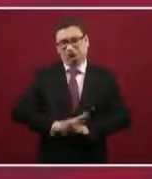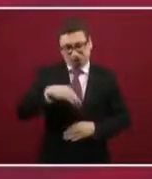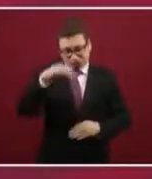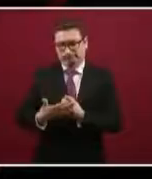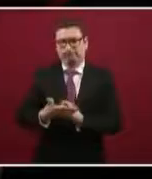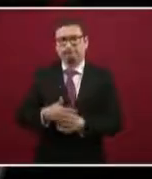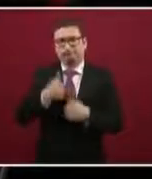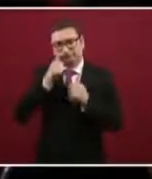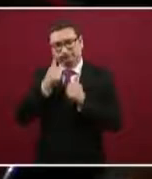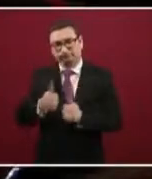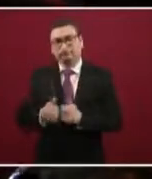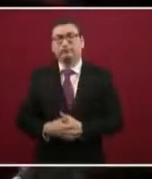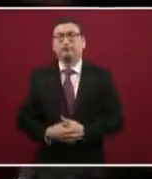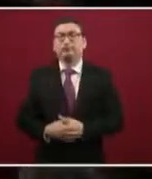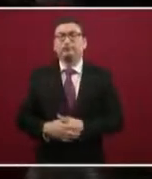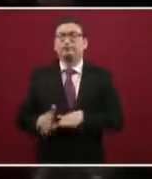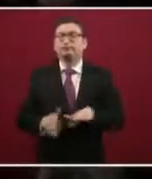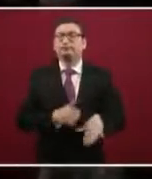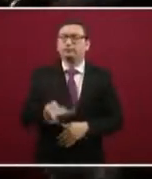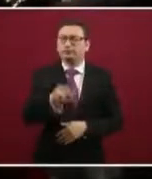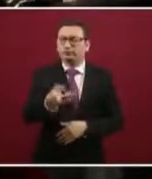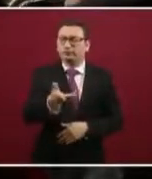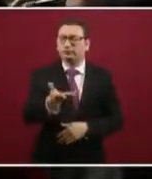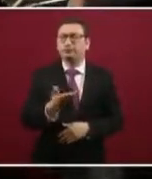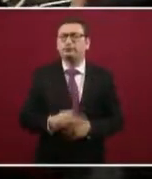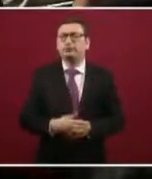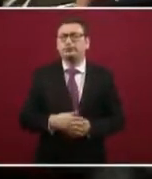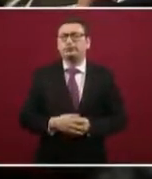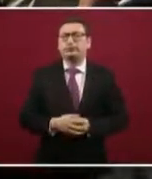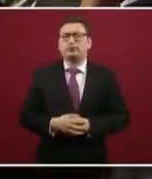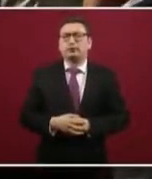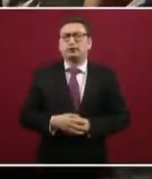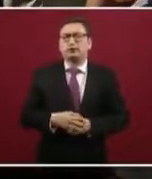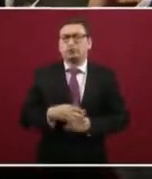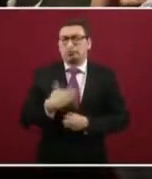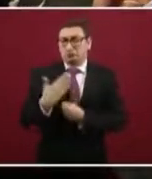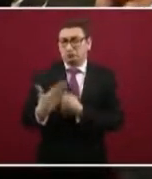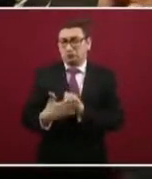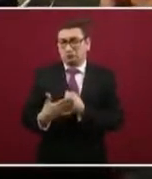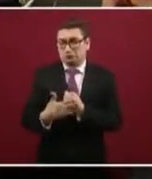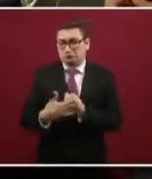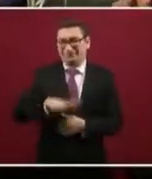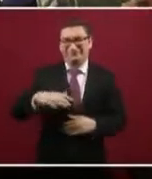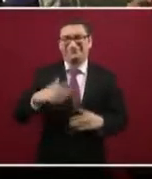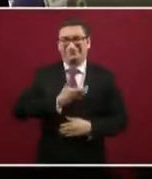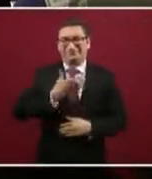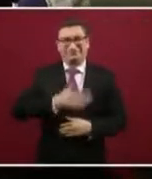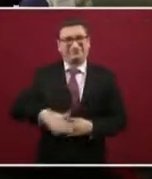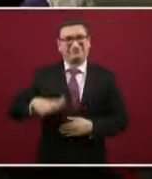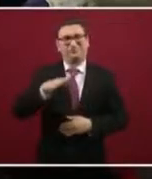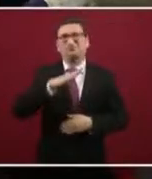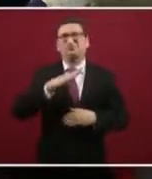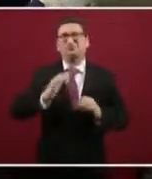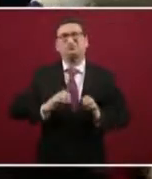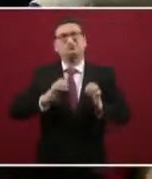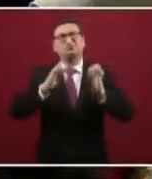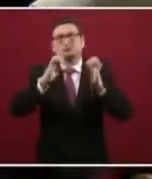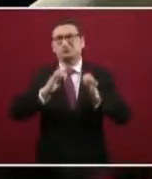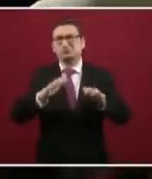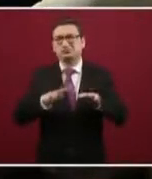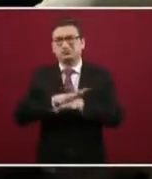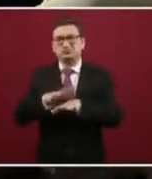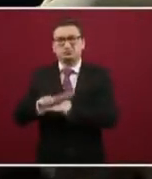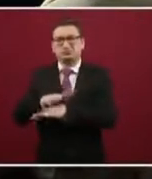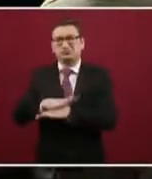tiene túnel para eso. Comentarle sobre esta danza que va a realizar aquí en Palacio Nacional. Hay unas, digamos,